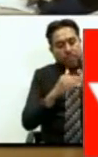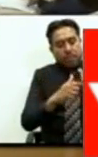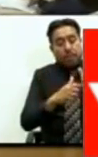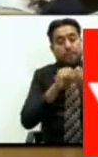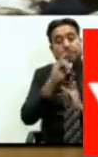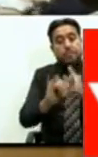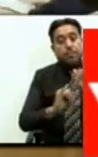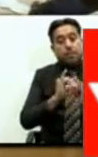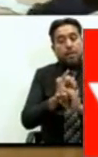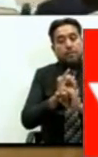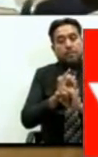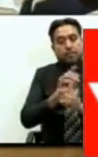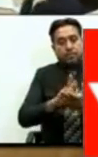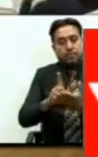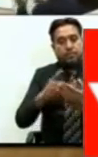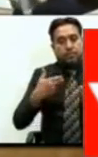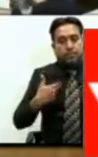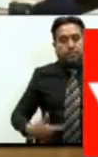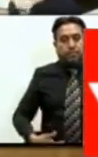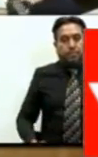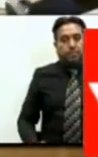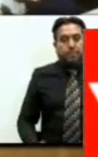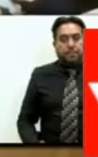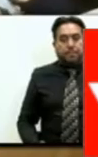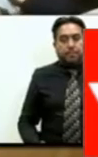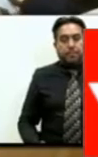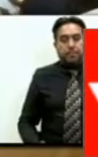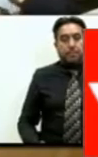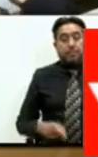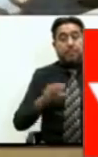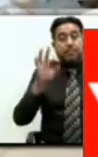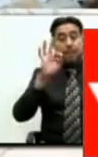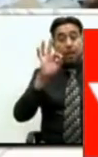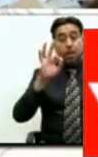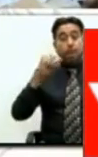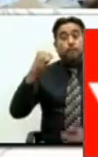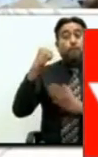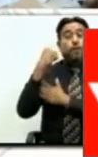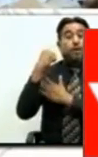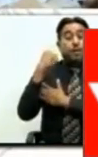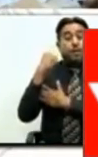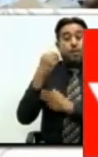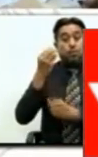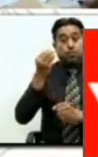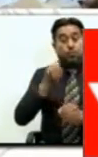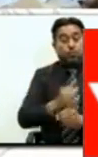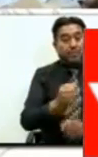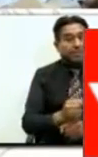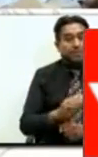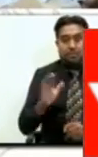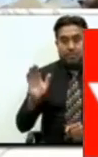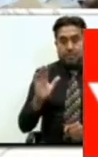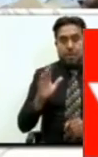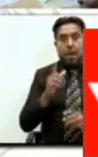en materia de derechos humanos que el uso de la fuerza debe de cumplir con ciertos criterios